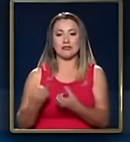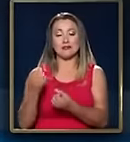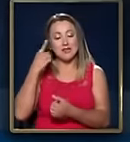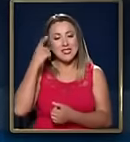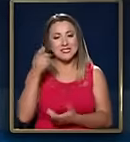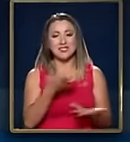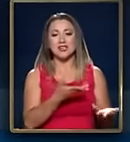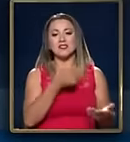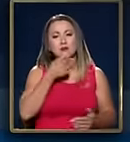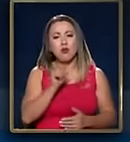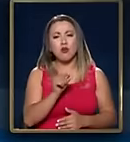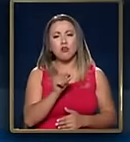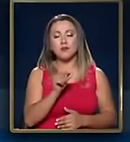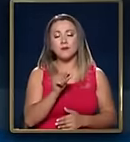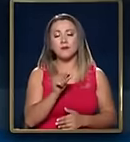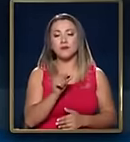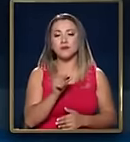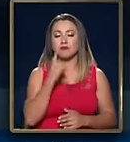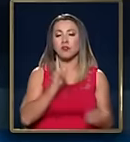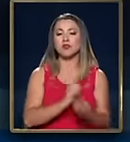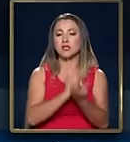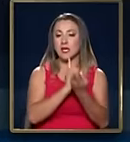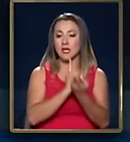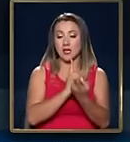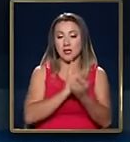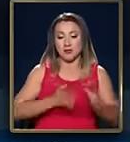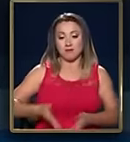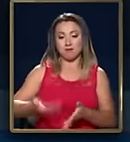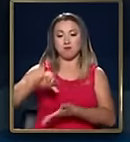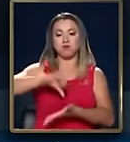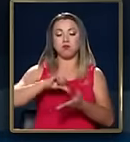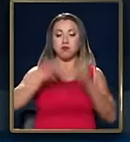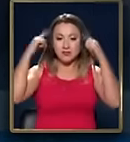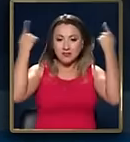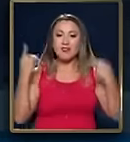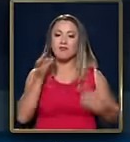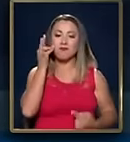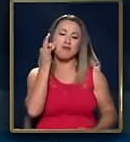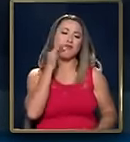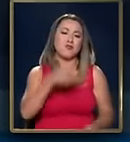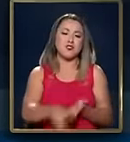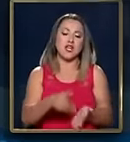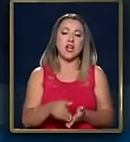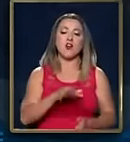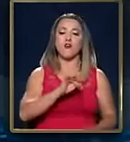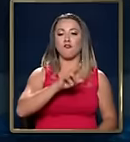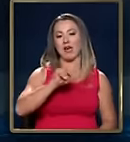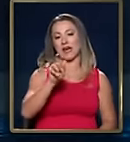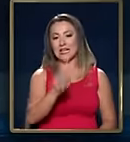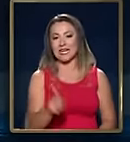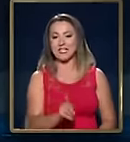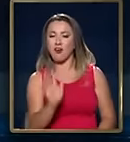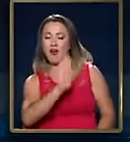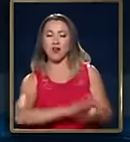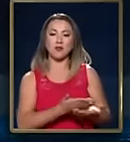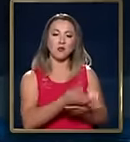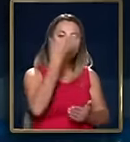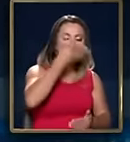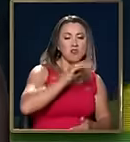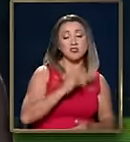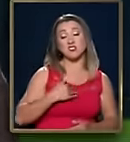A todo esto, hace poco me encontré con en el Paso Humá, con Farca. Hola, Borrusio, ¿cómo estáis? Bien, Nero, ¿cómo te ha ido?